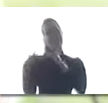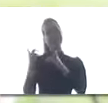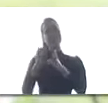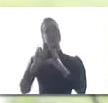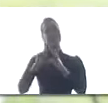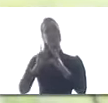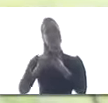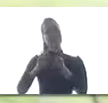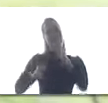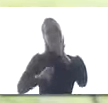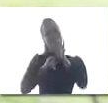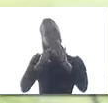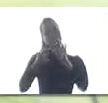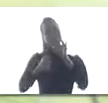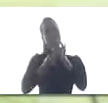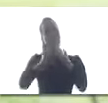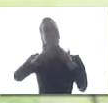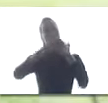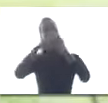reconciliación.